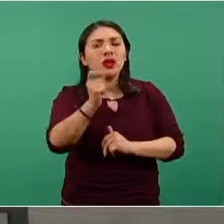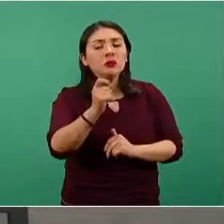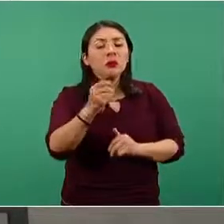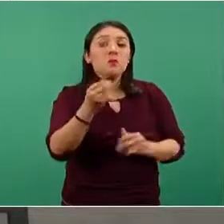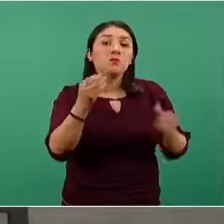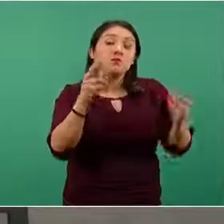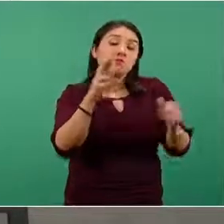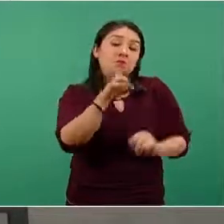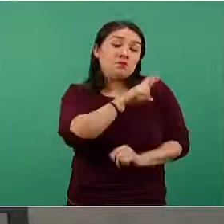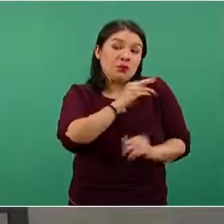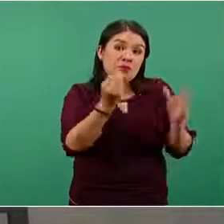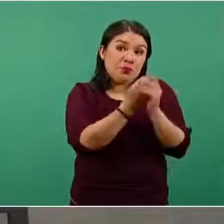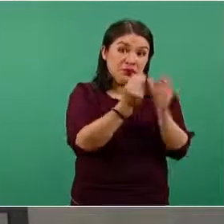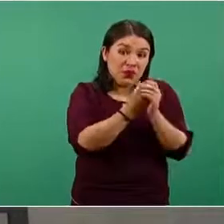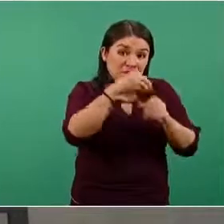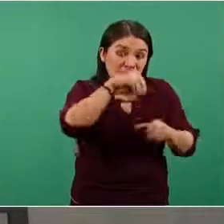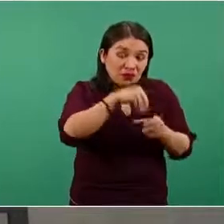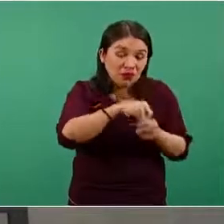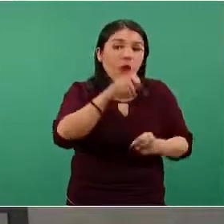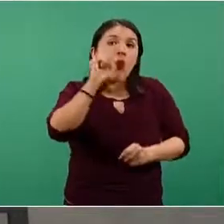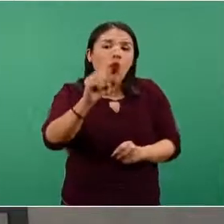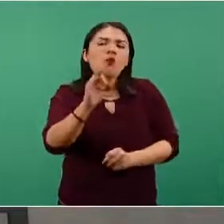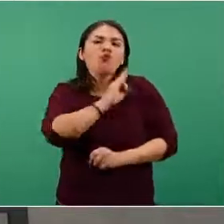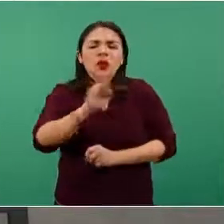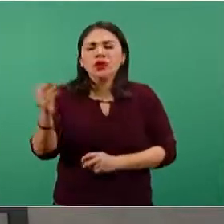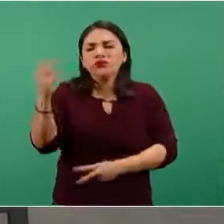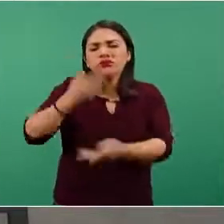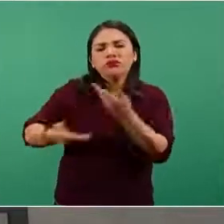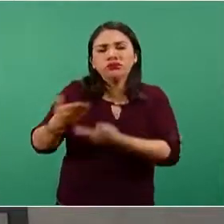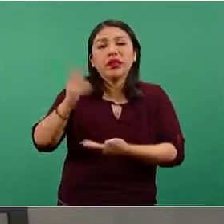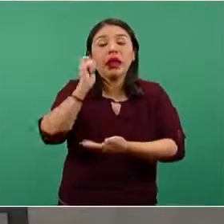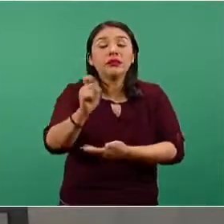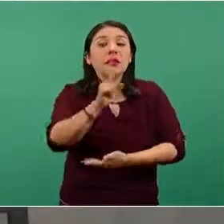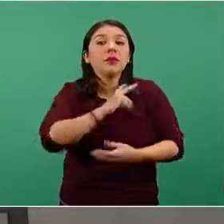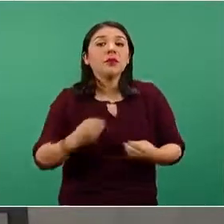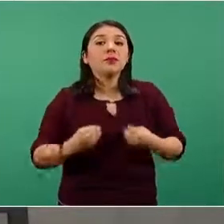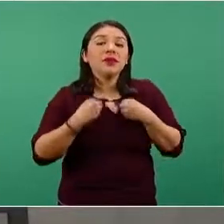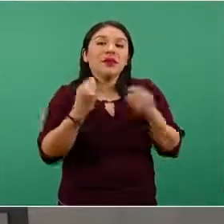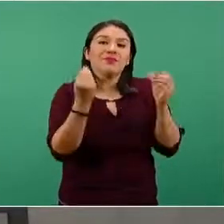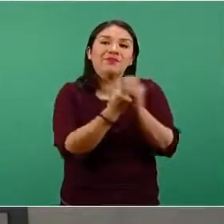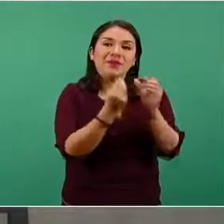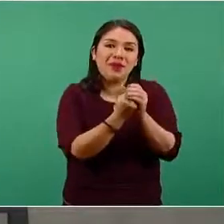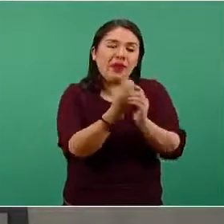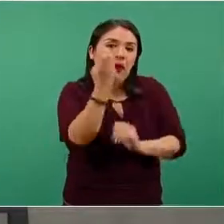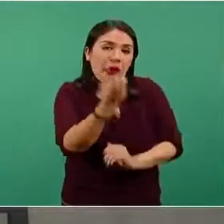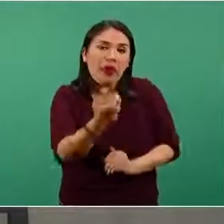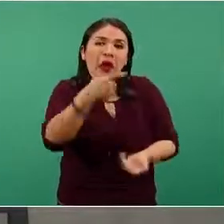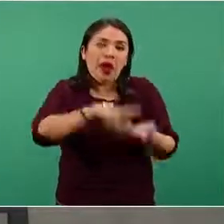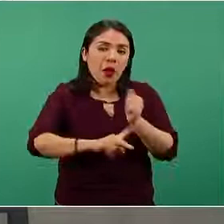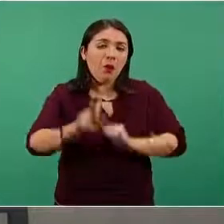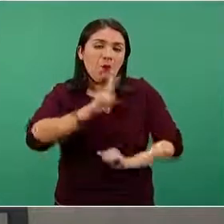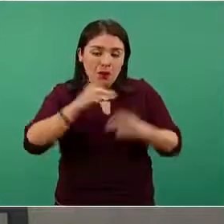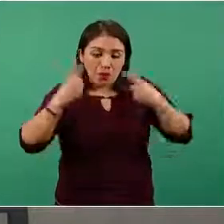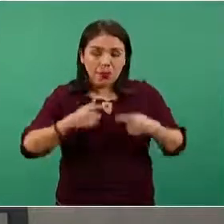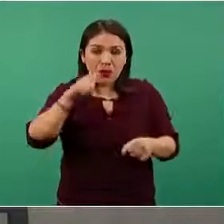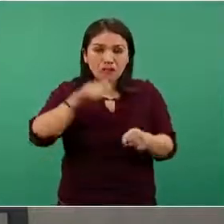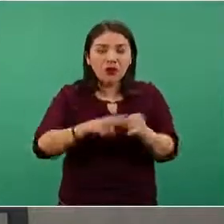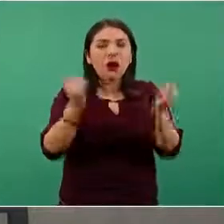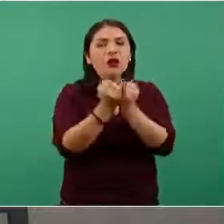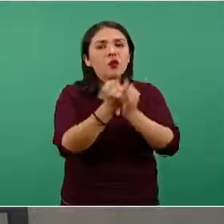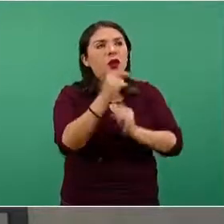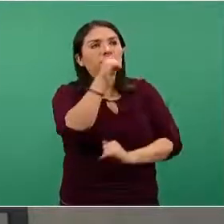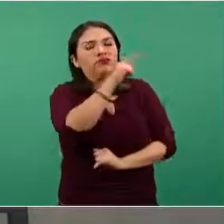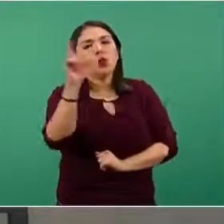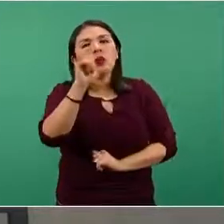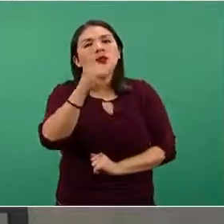estado de salud, las condiciones en las que fuimos tratados, son parte de esa vida privada. Esto aplicó en mi caso, aplicó en el caso del